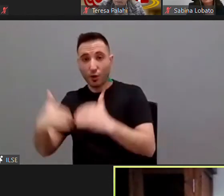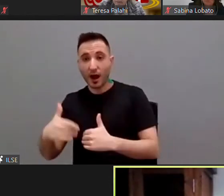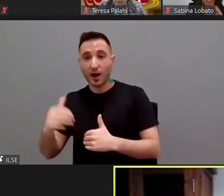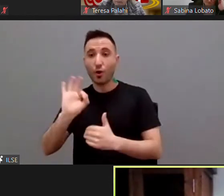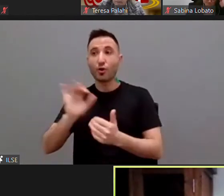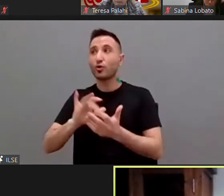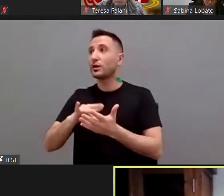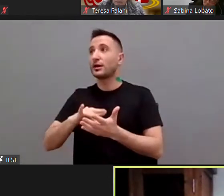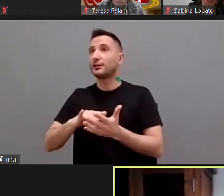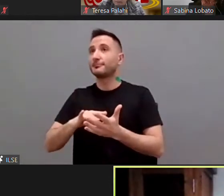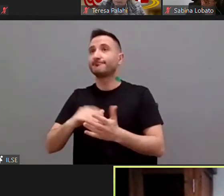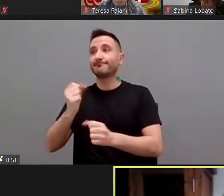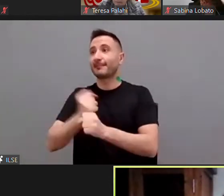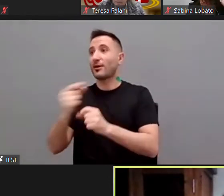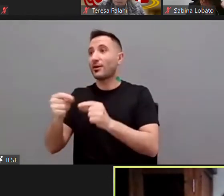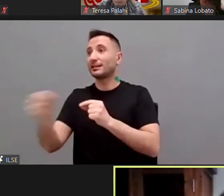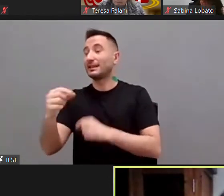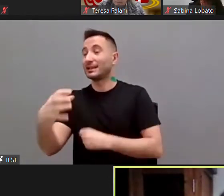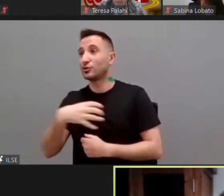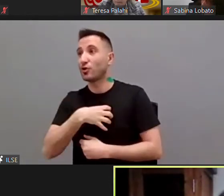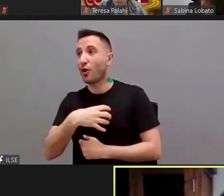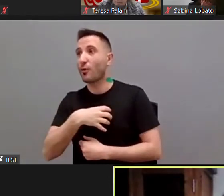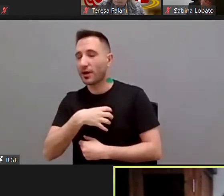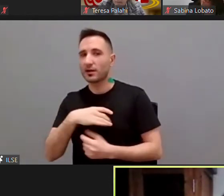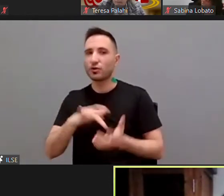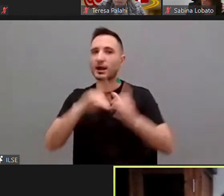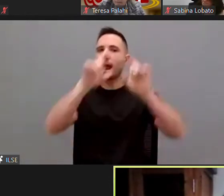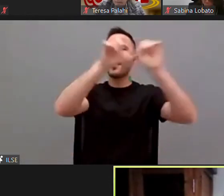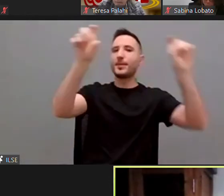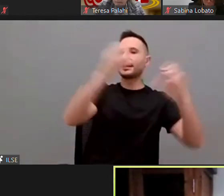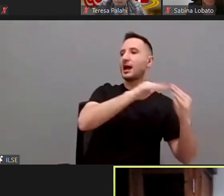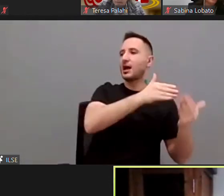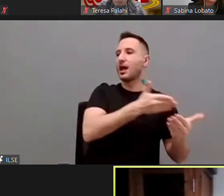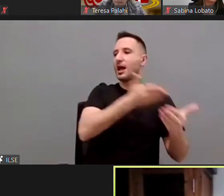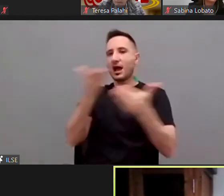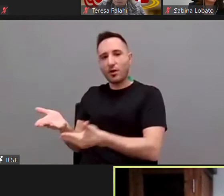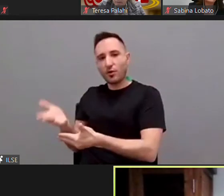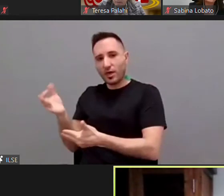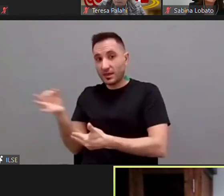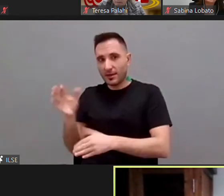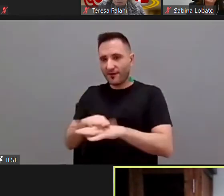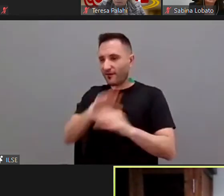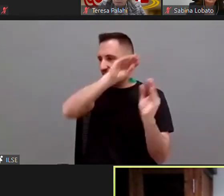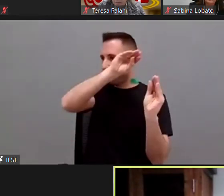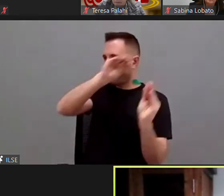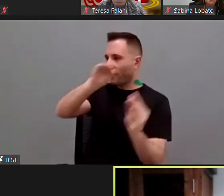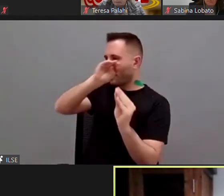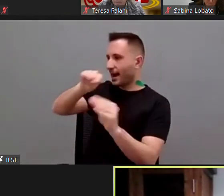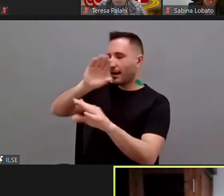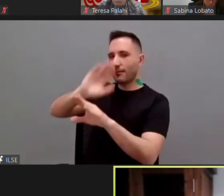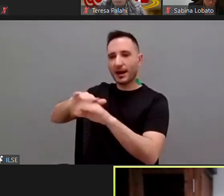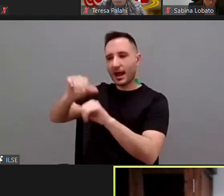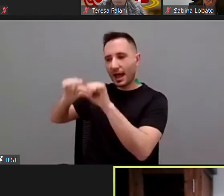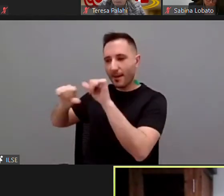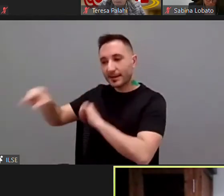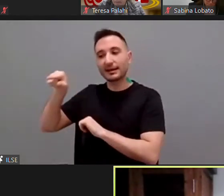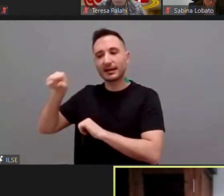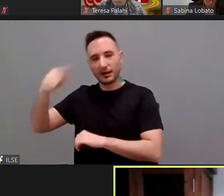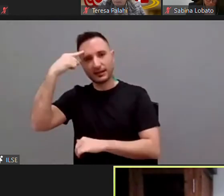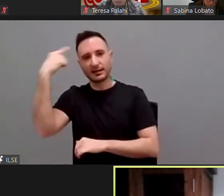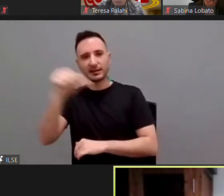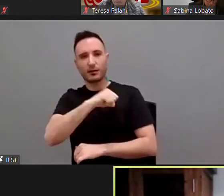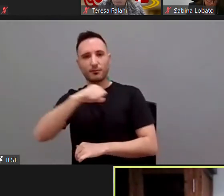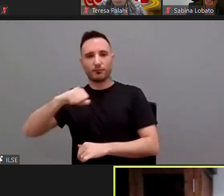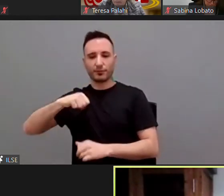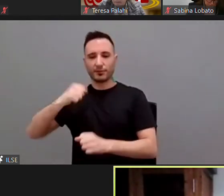el trabajo a distancia, por lo que deberá ayudarle, formarle para poder usar los medios tecnológicos y realizar el